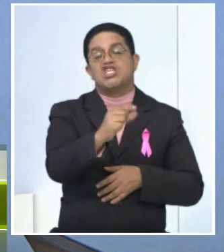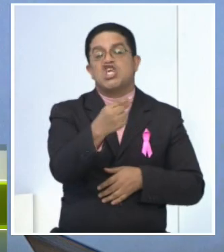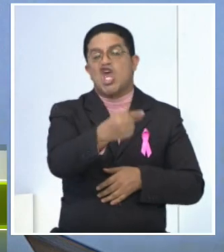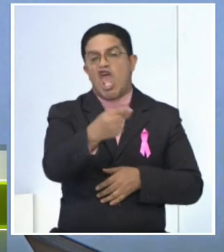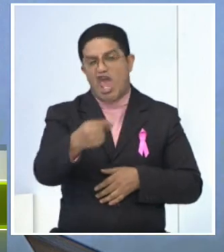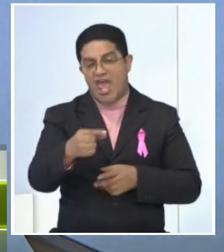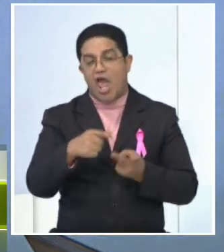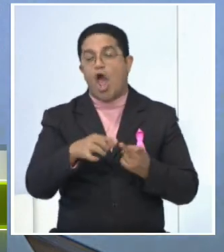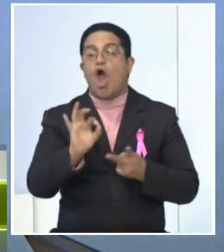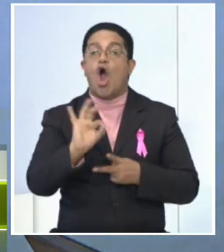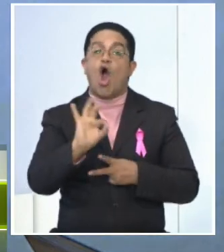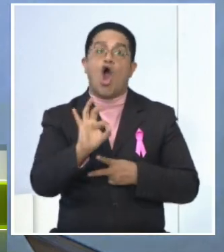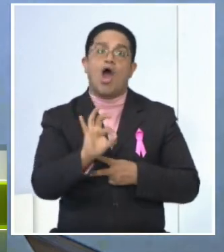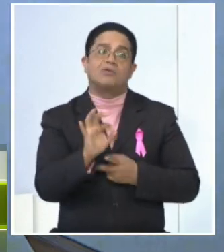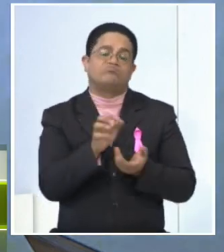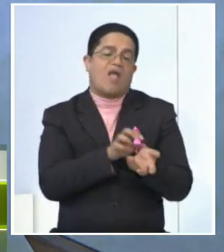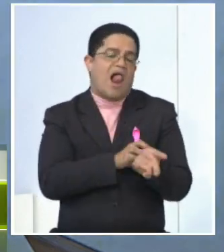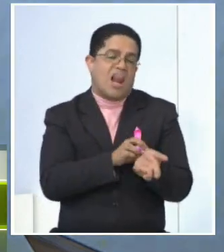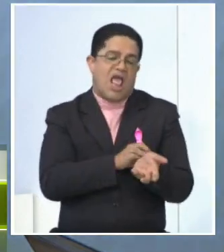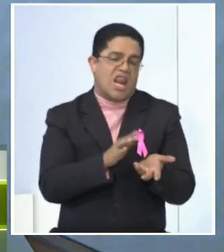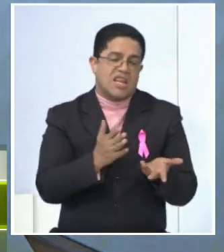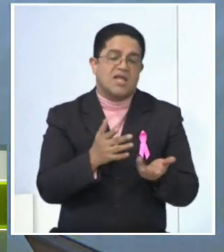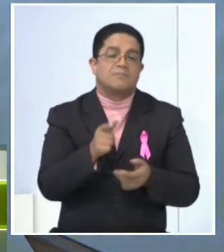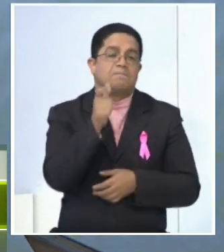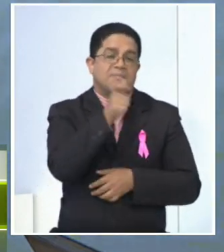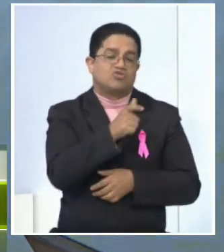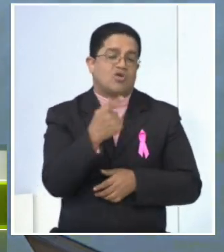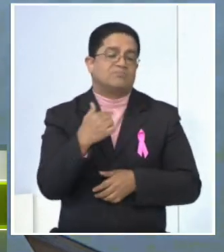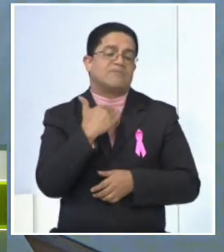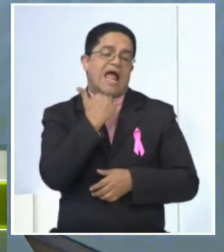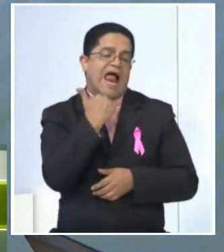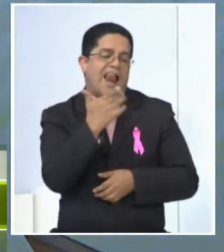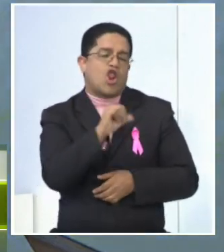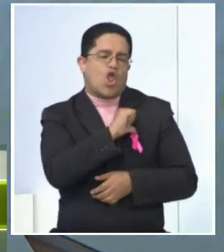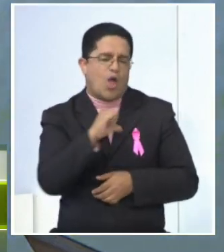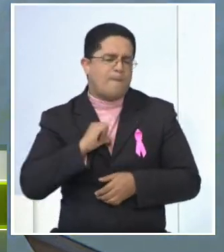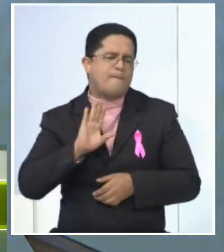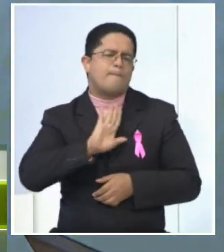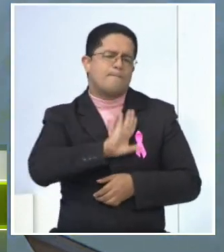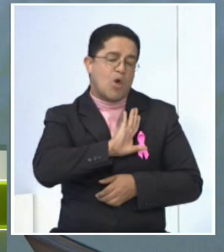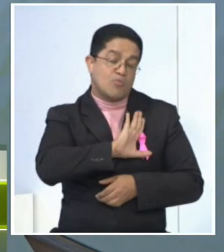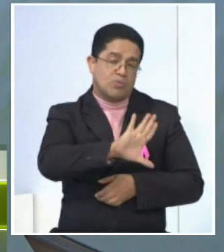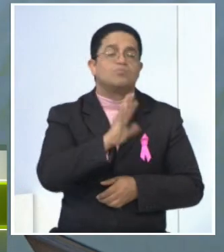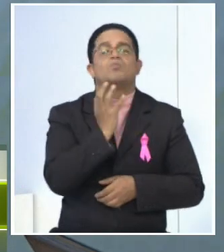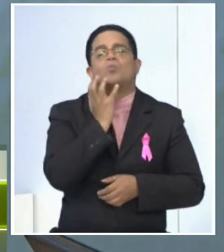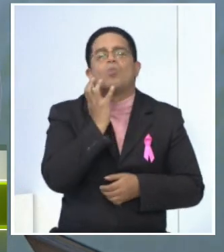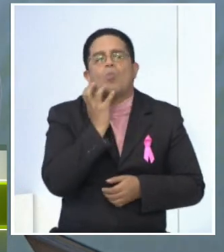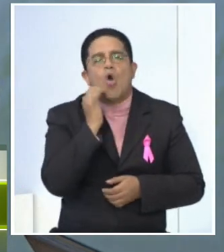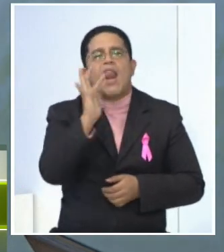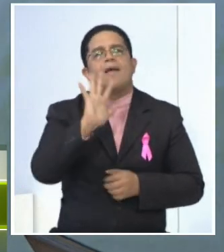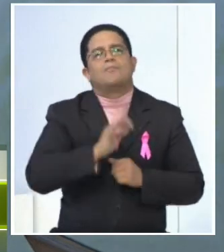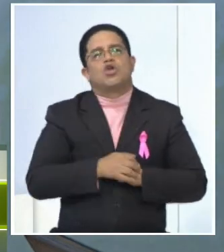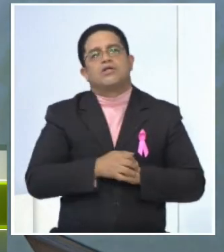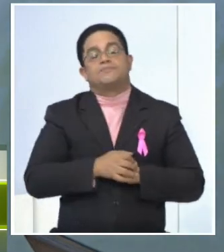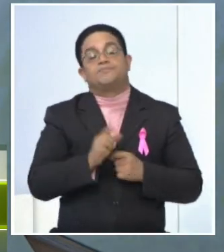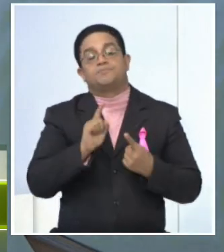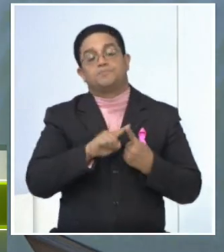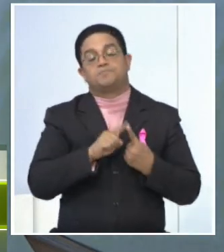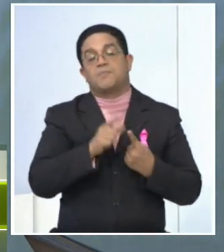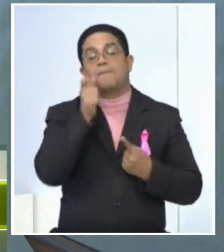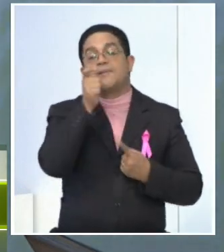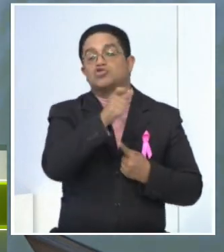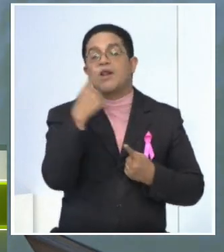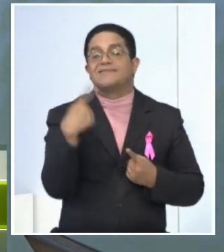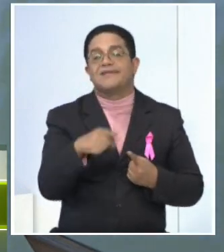como comentamos o que también simplemente la persona tenga algo en particular. Si una persona tiene, por ejemplo, un poco de gripe, un